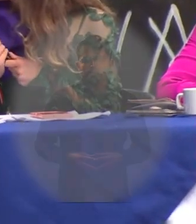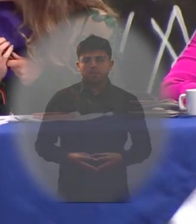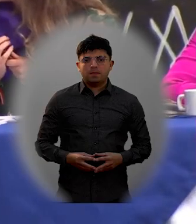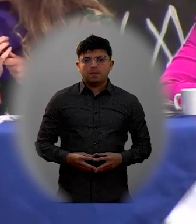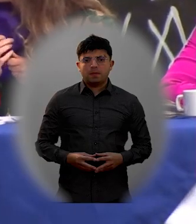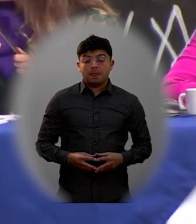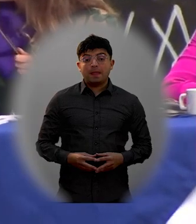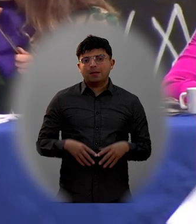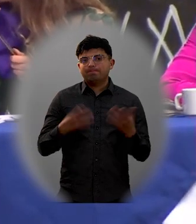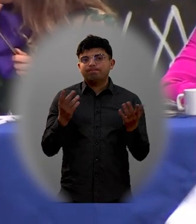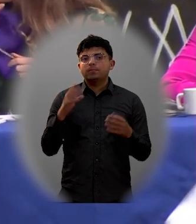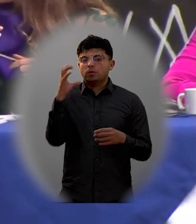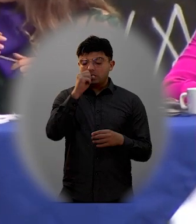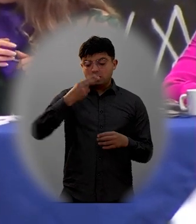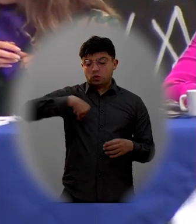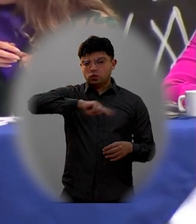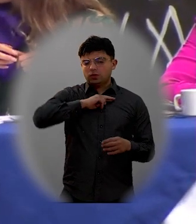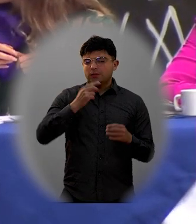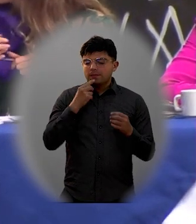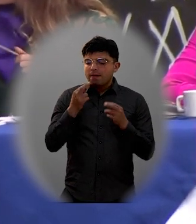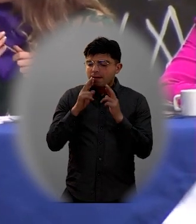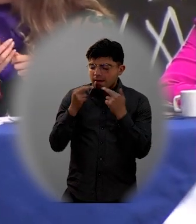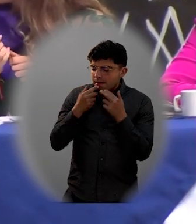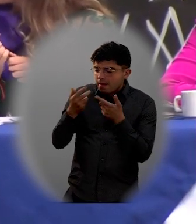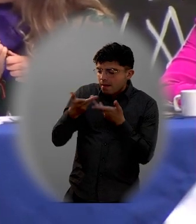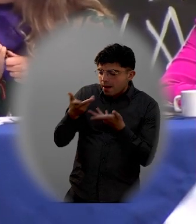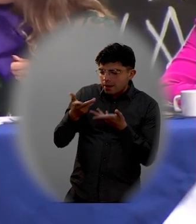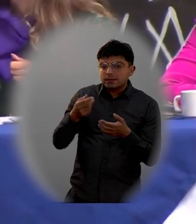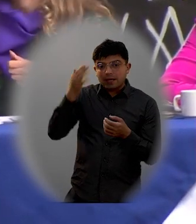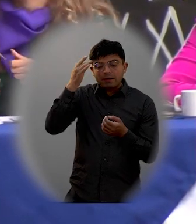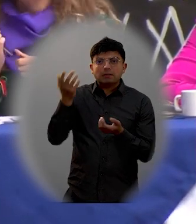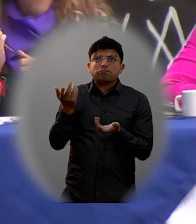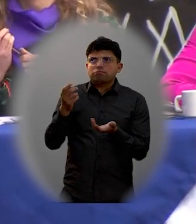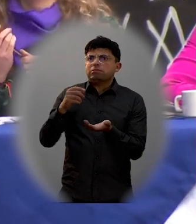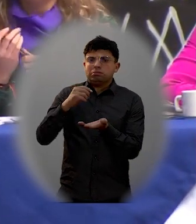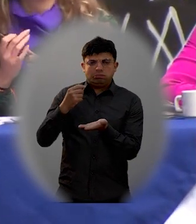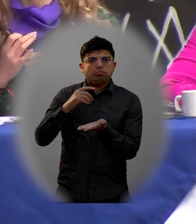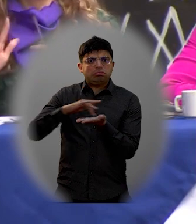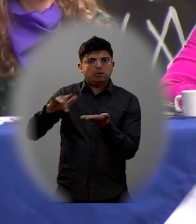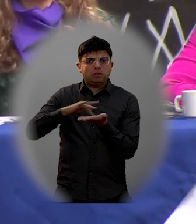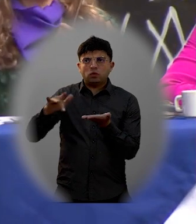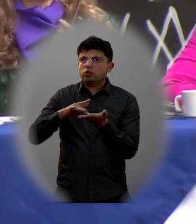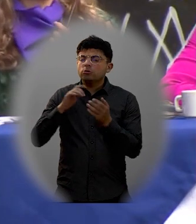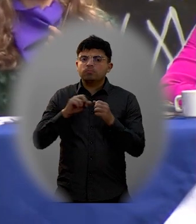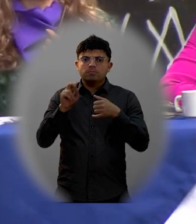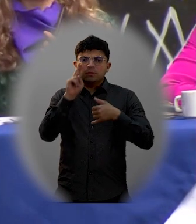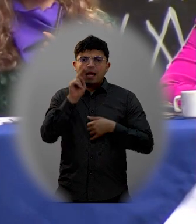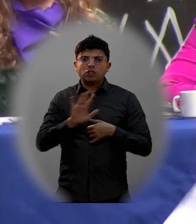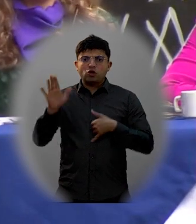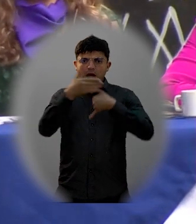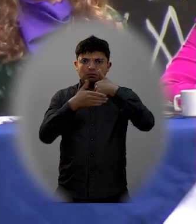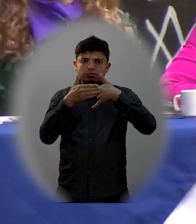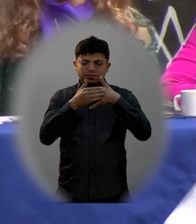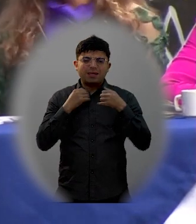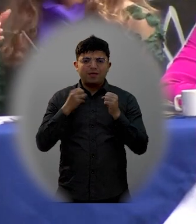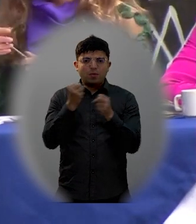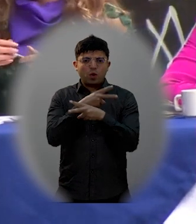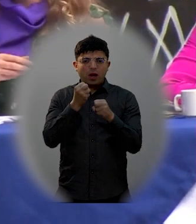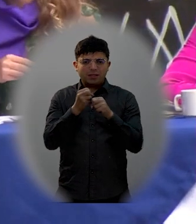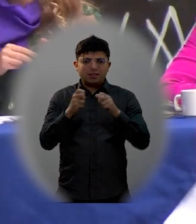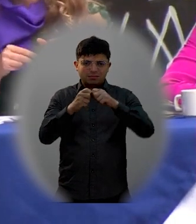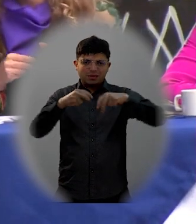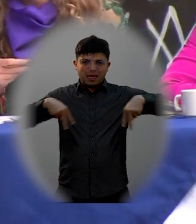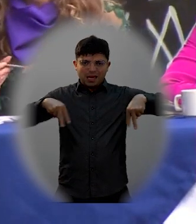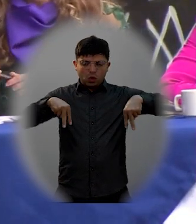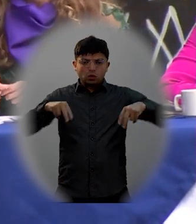es que básicamente nosotras nos reunimos y nos declaramos en emergencia nacional por violencias basadas en género, ya que tanto en esta universidad como